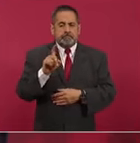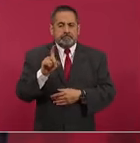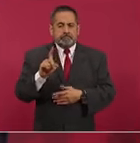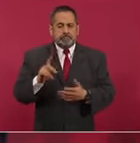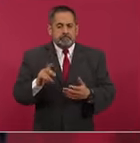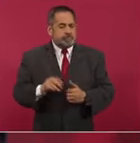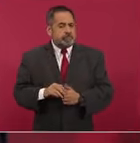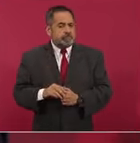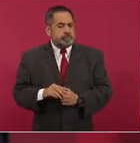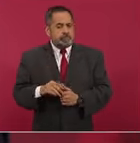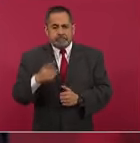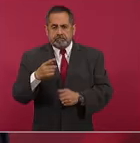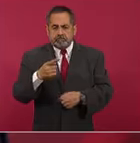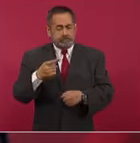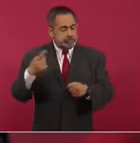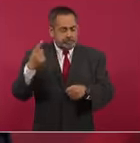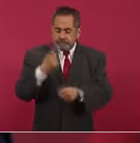Lo primero